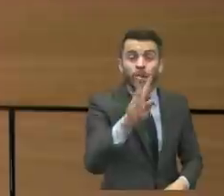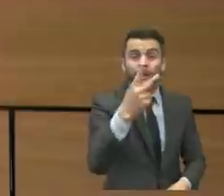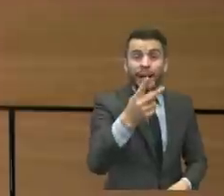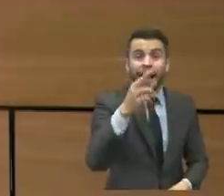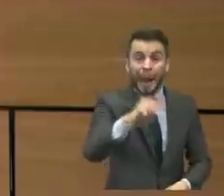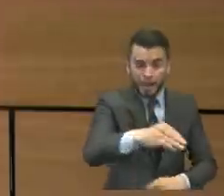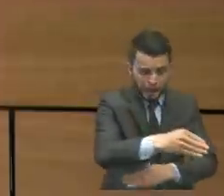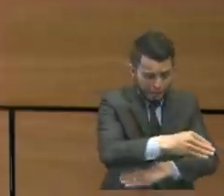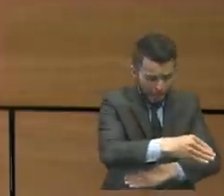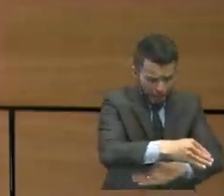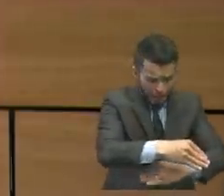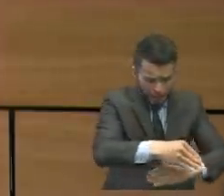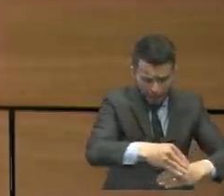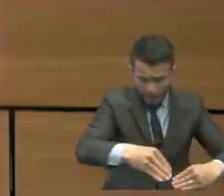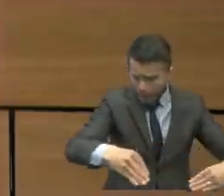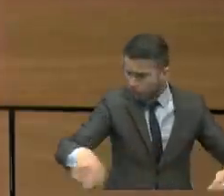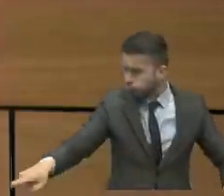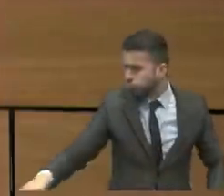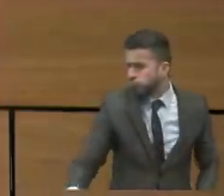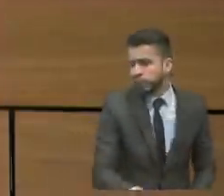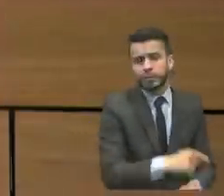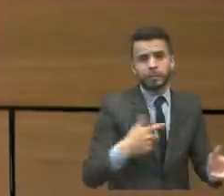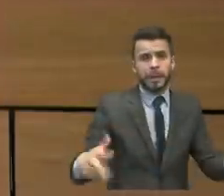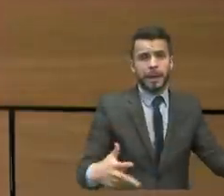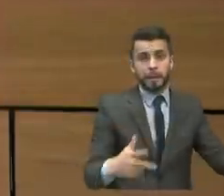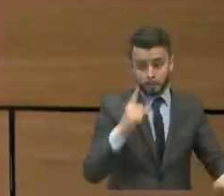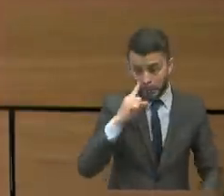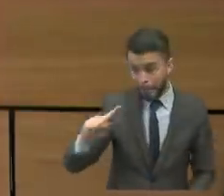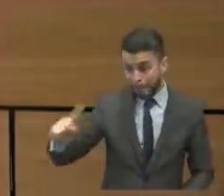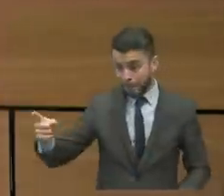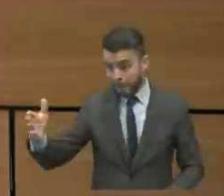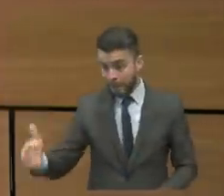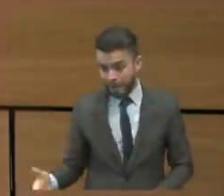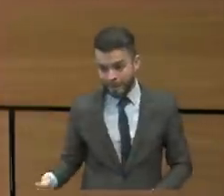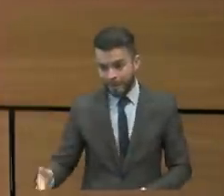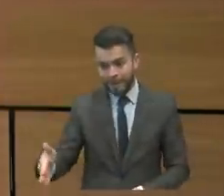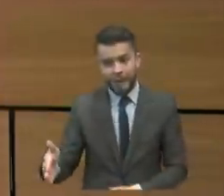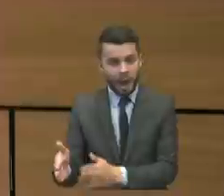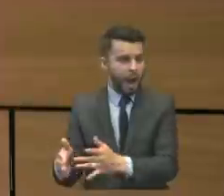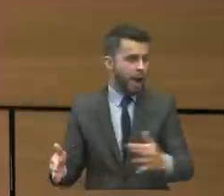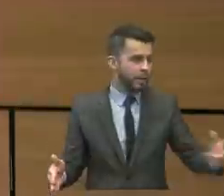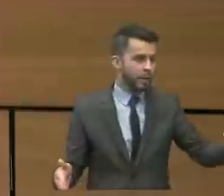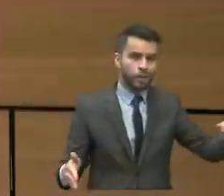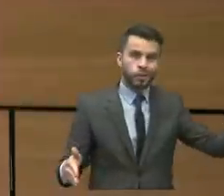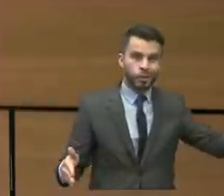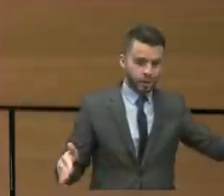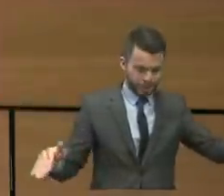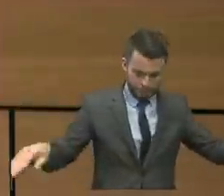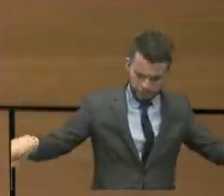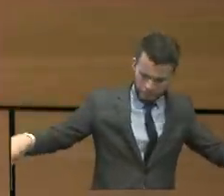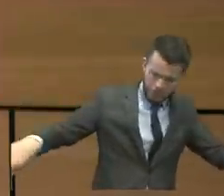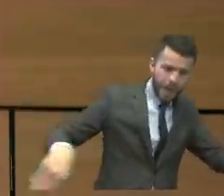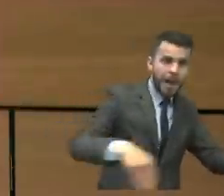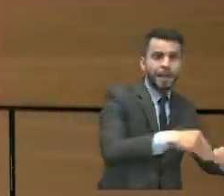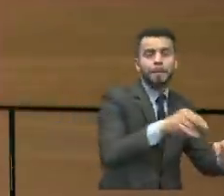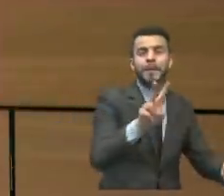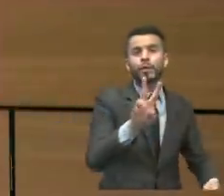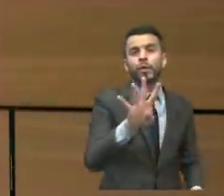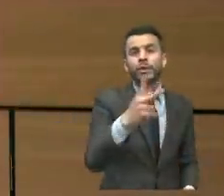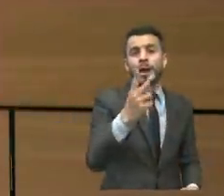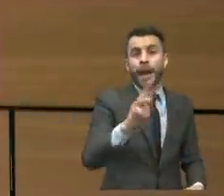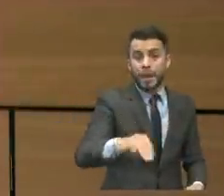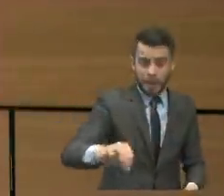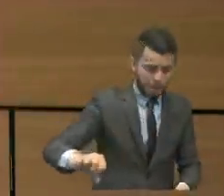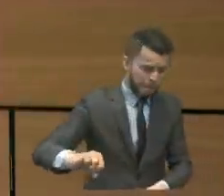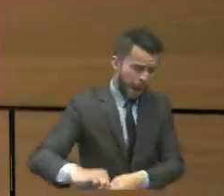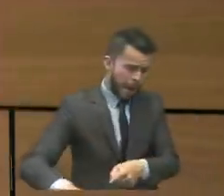continuo, desde la calle primera hasta la calle 200, 24 kilómetros de bicicarril continuo,